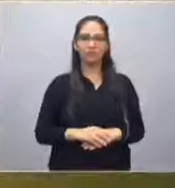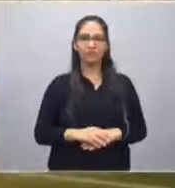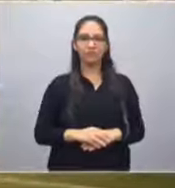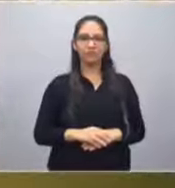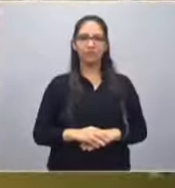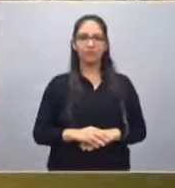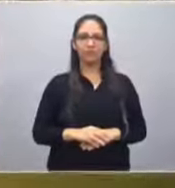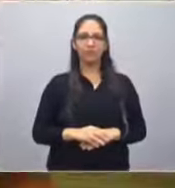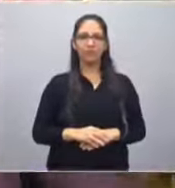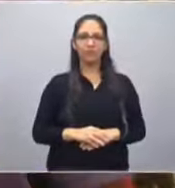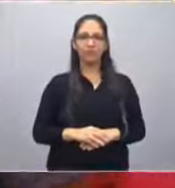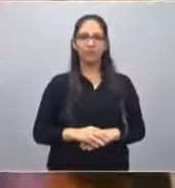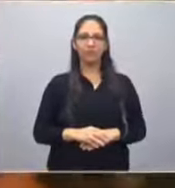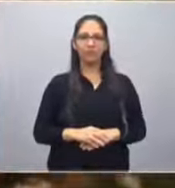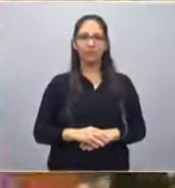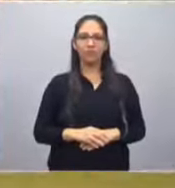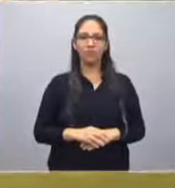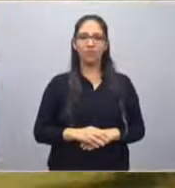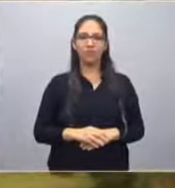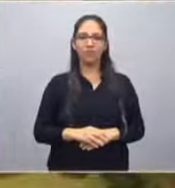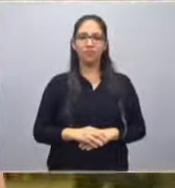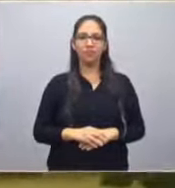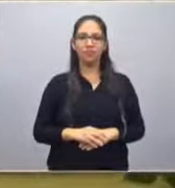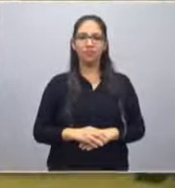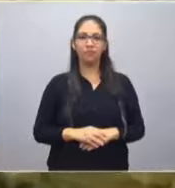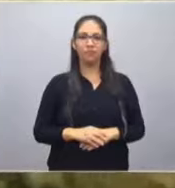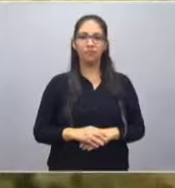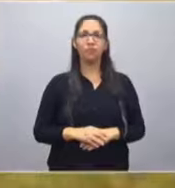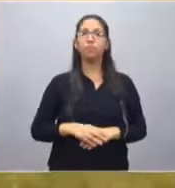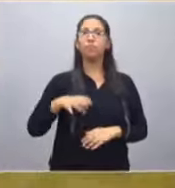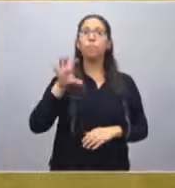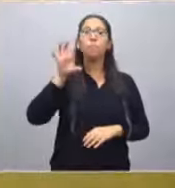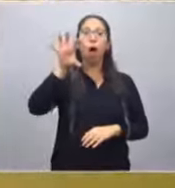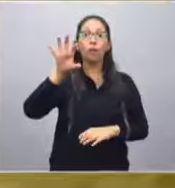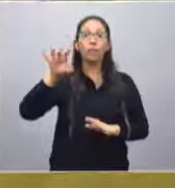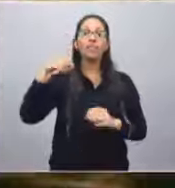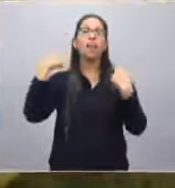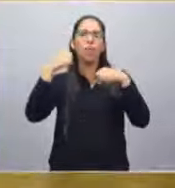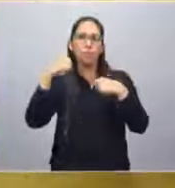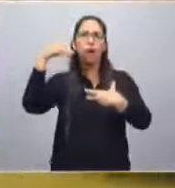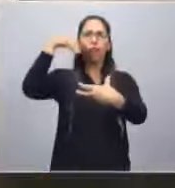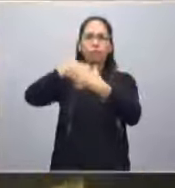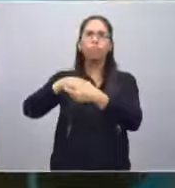quiero porque en la provincia el deporte y la cultura dicen presente